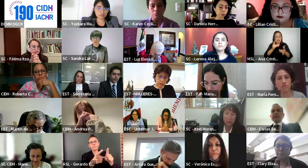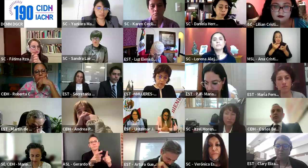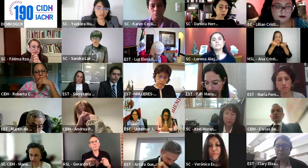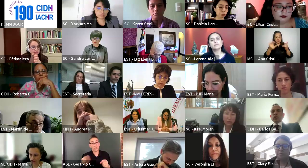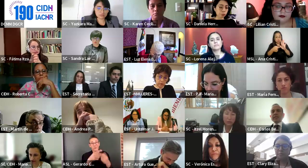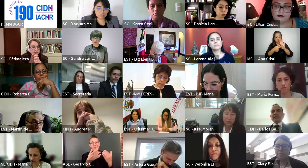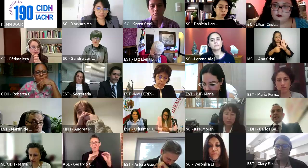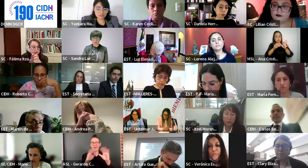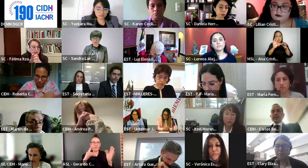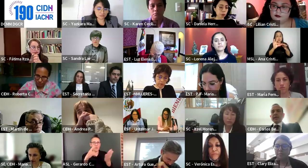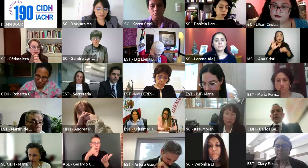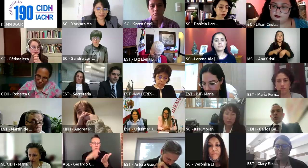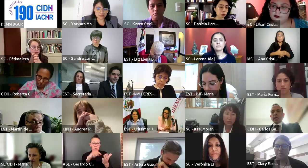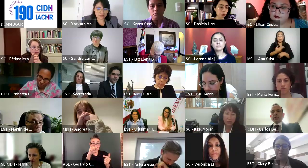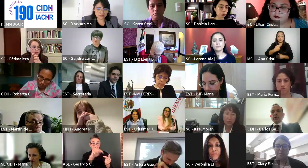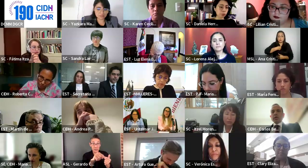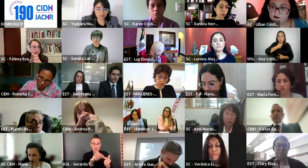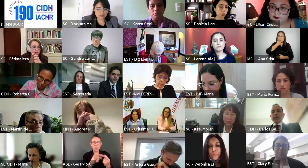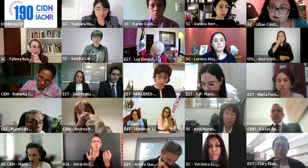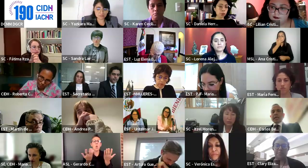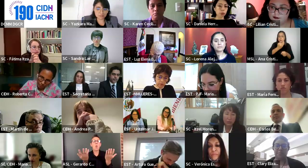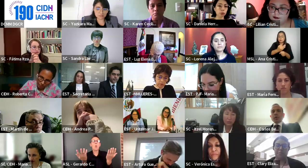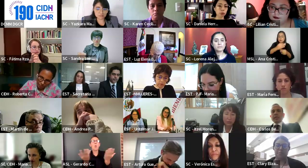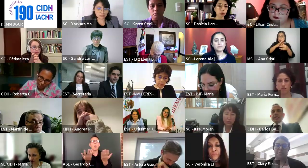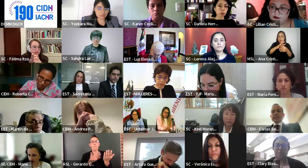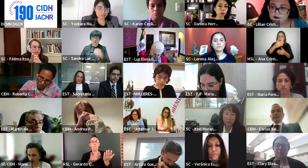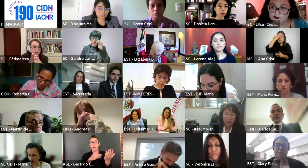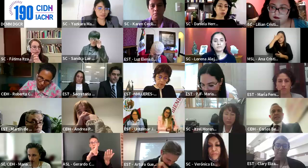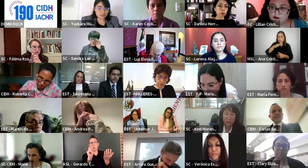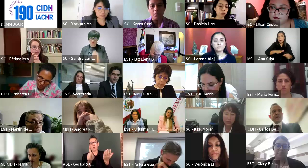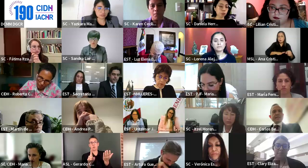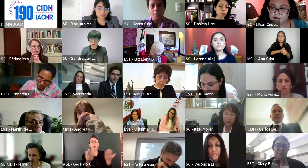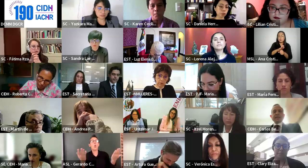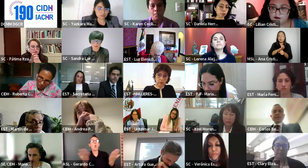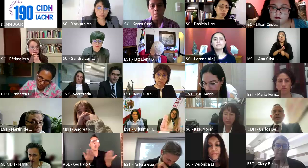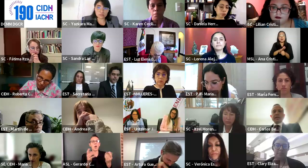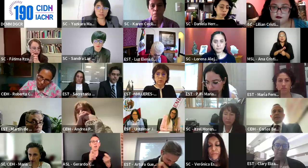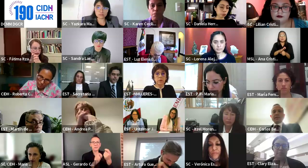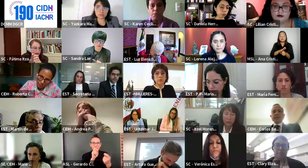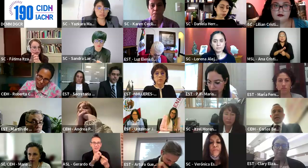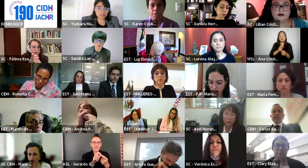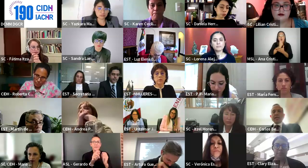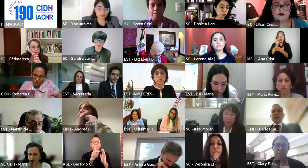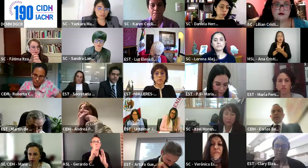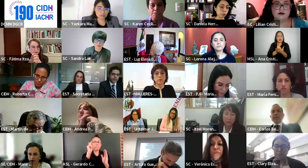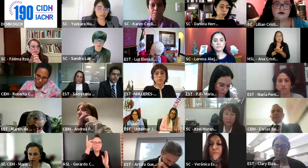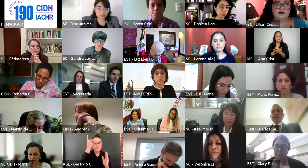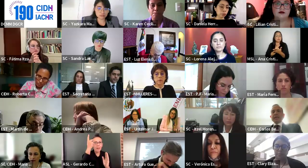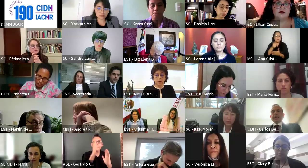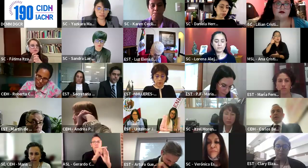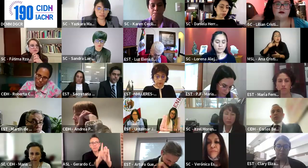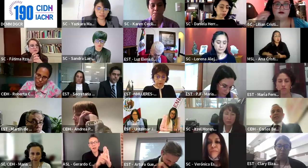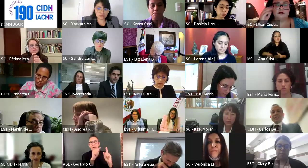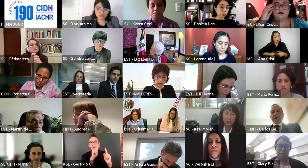este sentido, yo quisiera saber cuáles son las políticas específicas que el Estado federal y